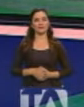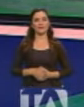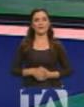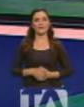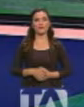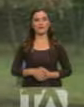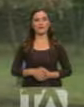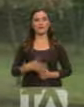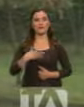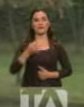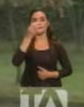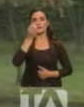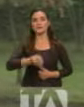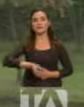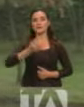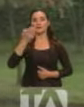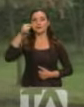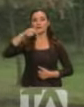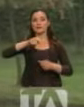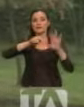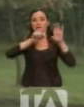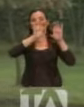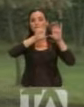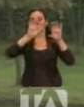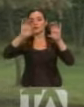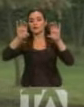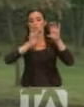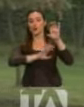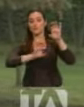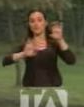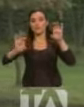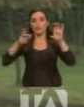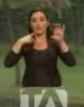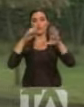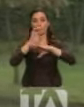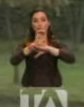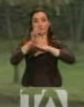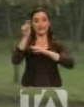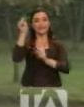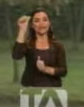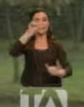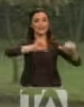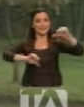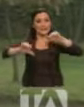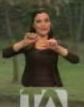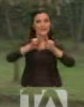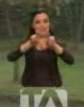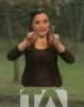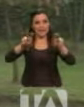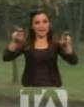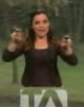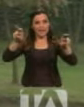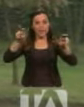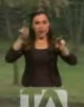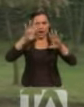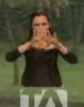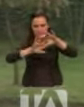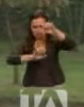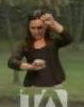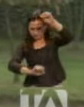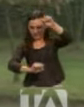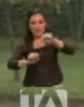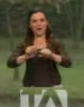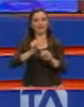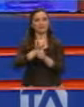¿Qué tal? Muy buenos días. Hoy en el Museo Ecuatoriano de Ciencias Naturales vamos a descubrir la Amazonía, aquí en la